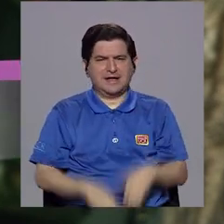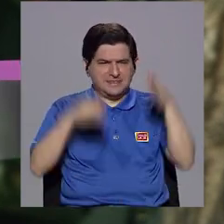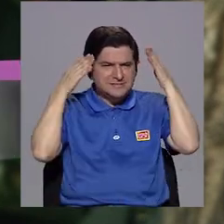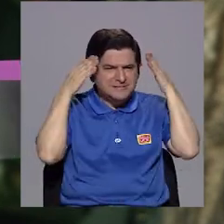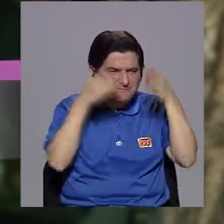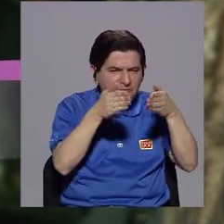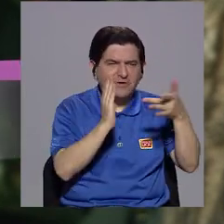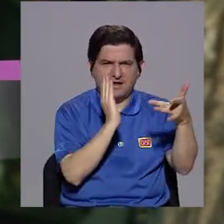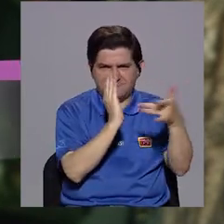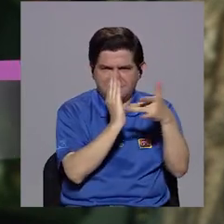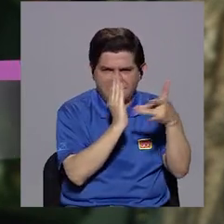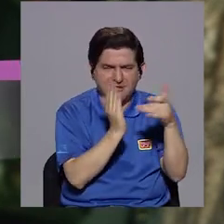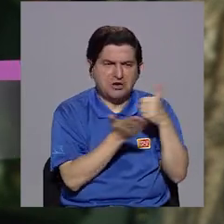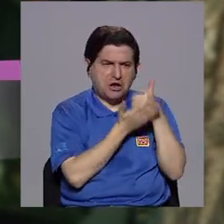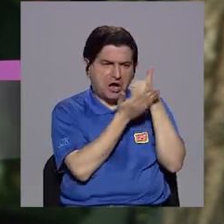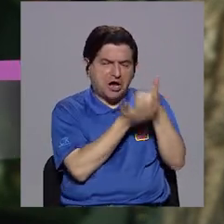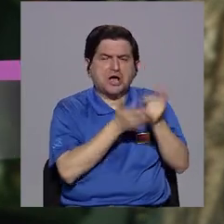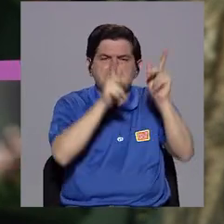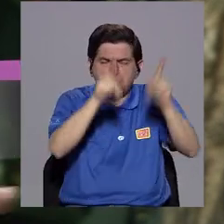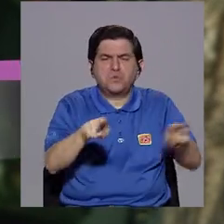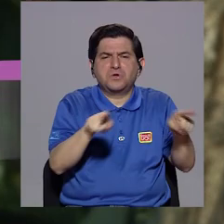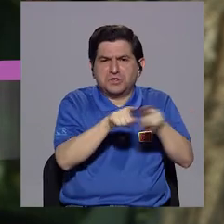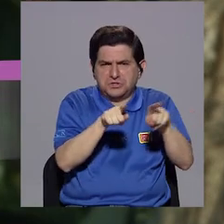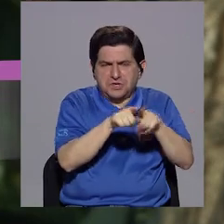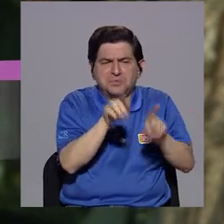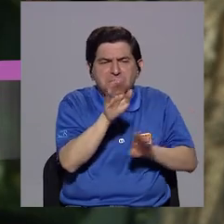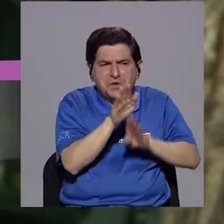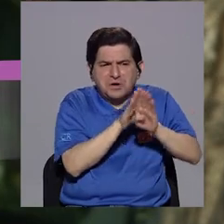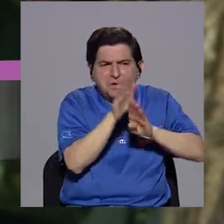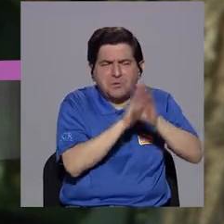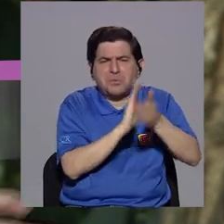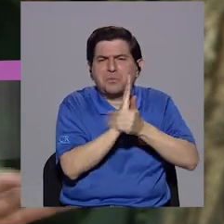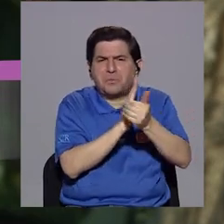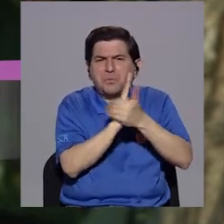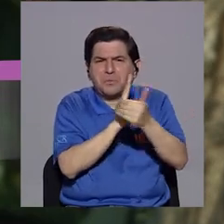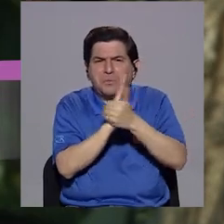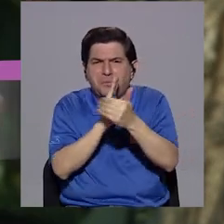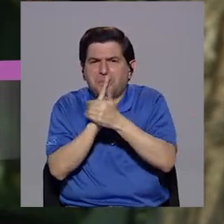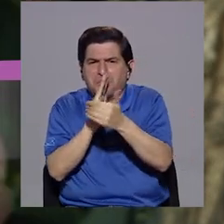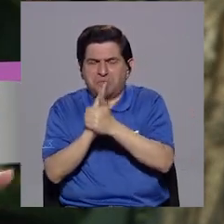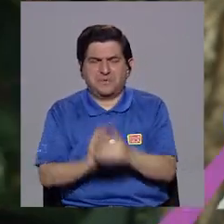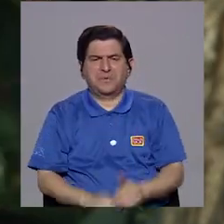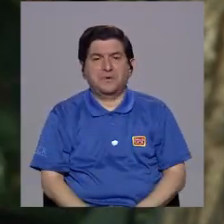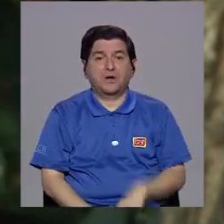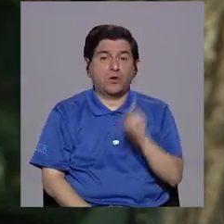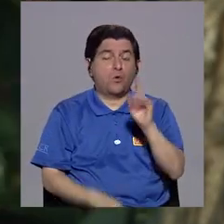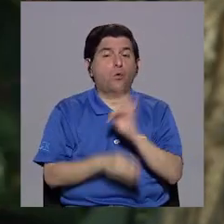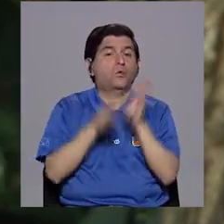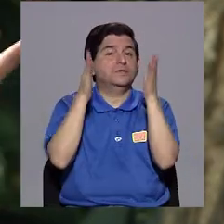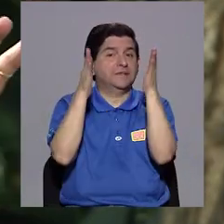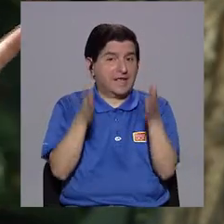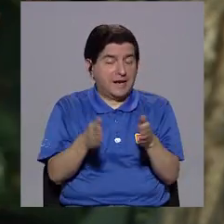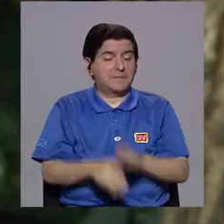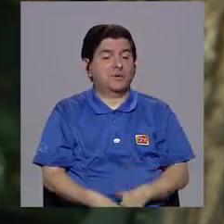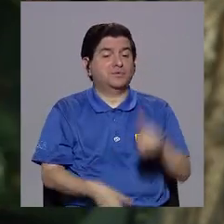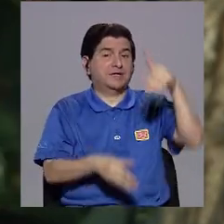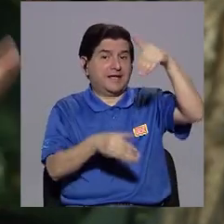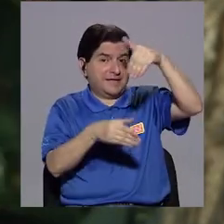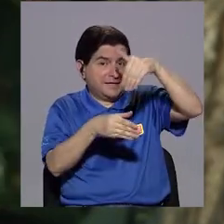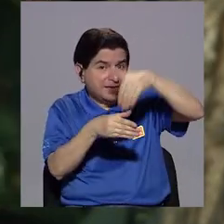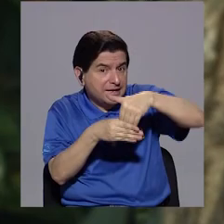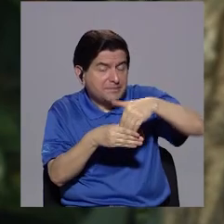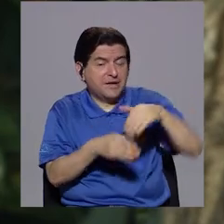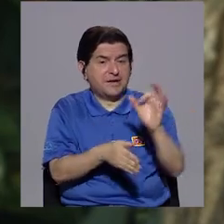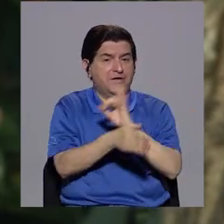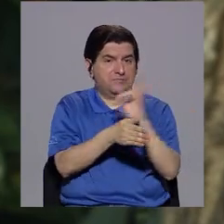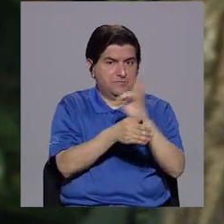que se enfoca más en la técnica y ayuda un poco al paciente también como a desarrollar sus habilidades o sus destrezas, donde hay un terapeuta que es el que